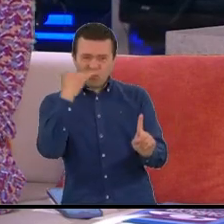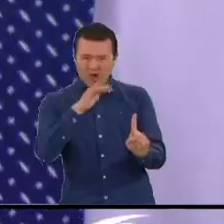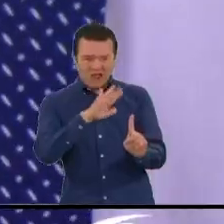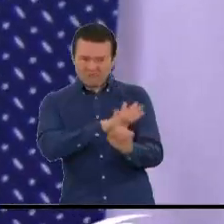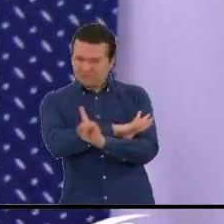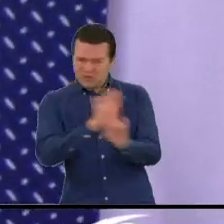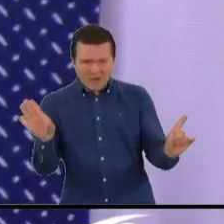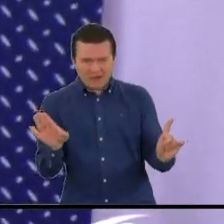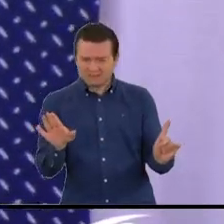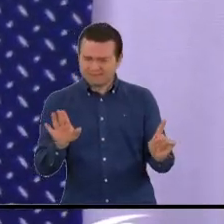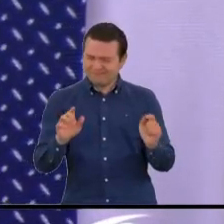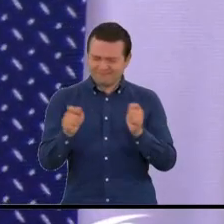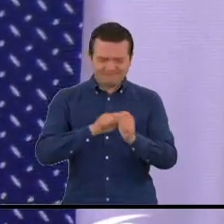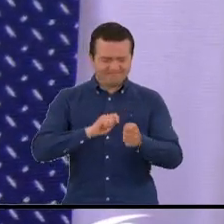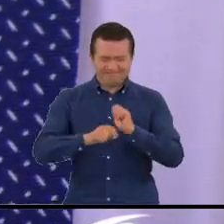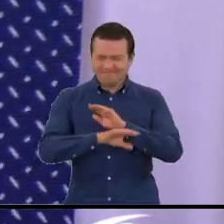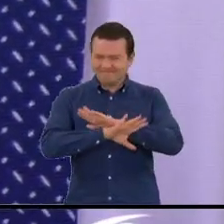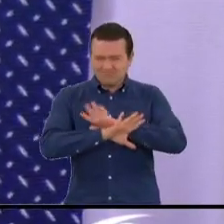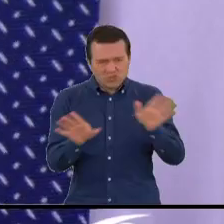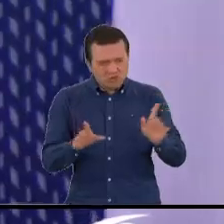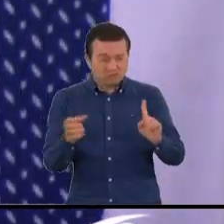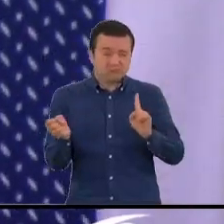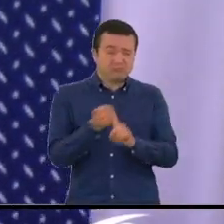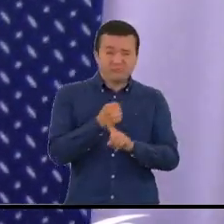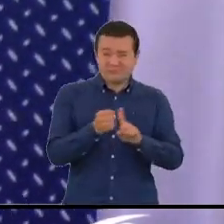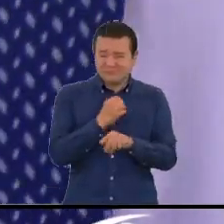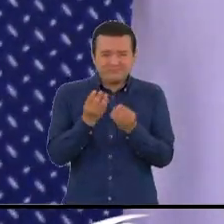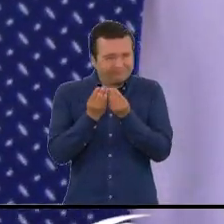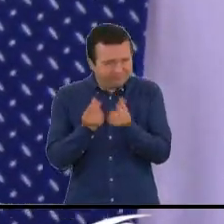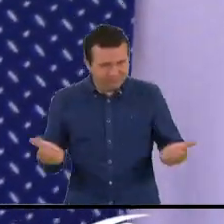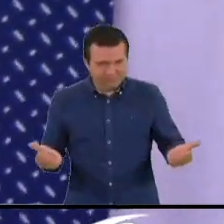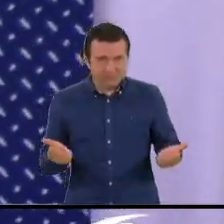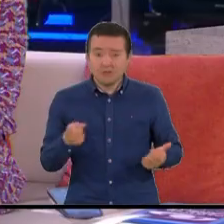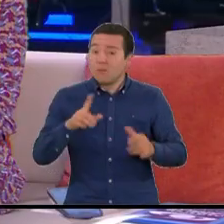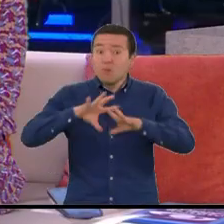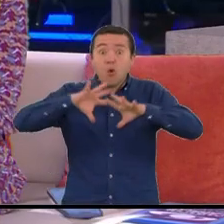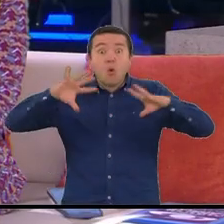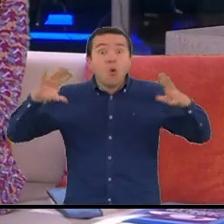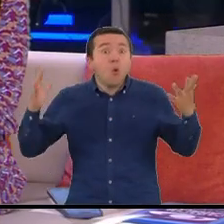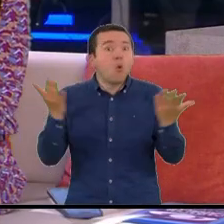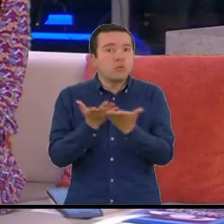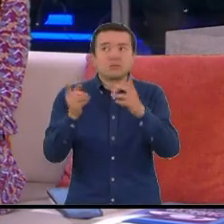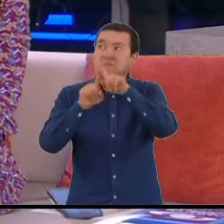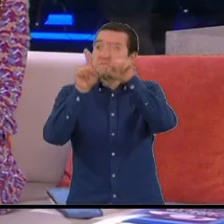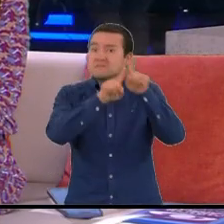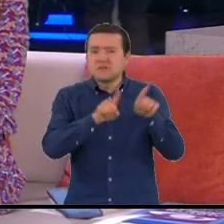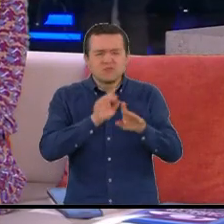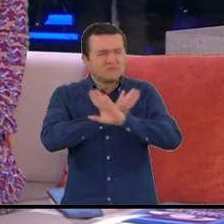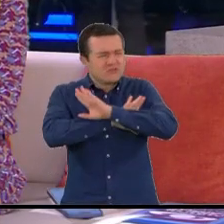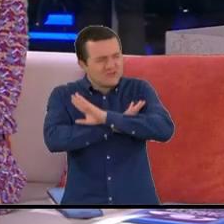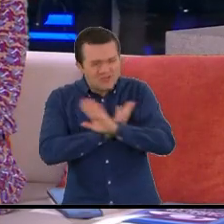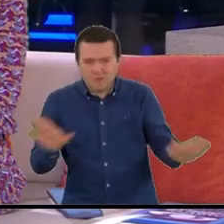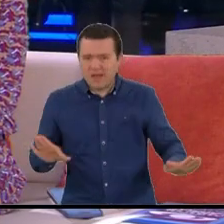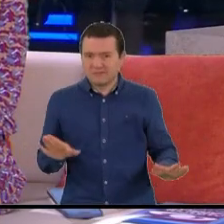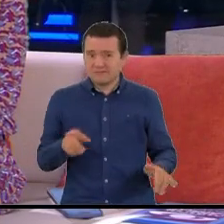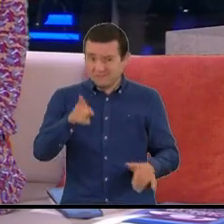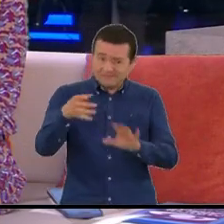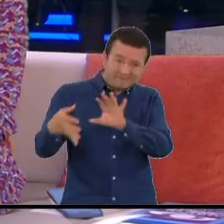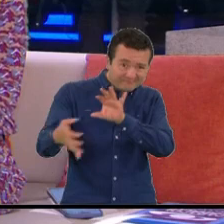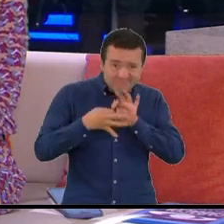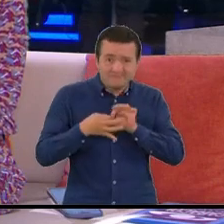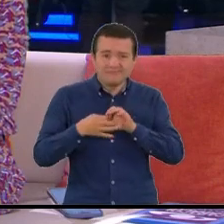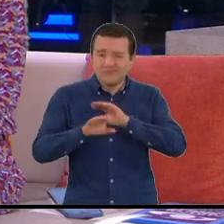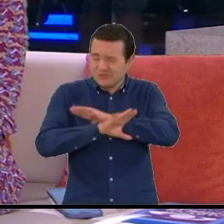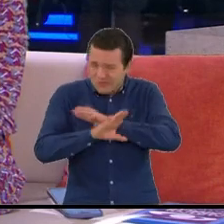Caracol nos unimos a este llamado global. Únete tú también y activa tu voz para poner fin a la violencia contra